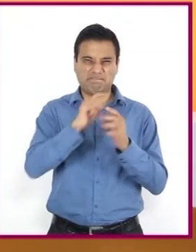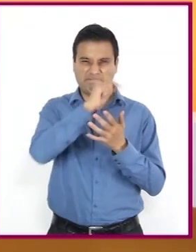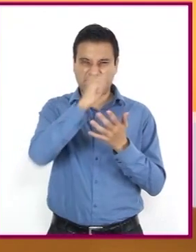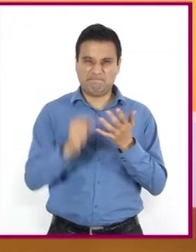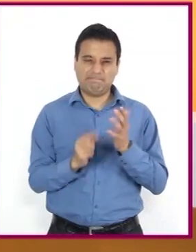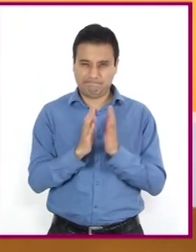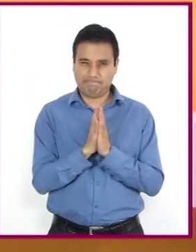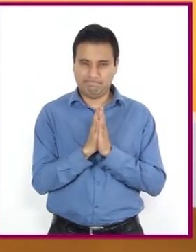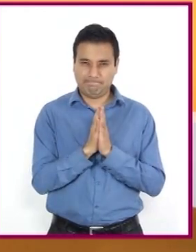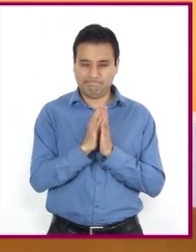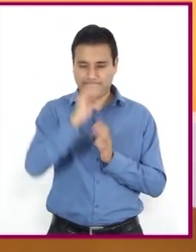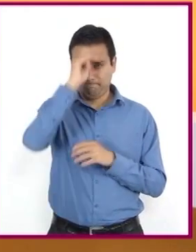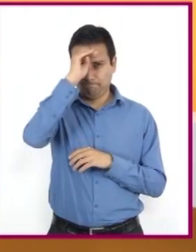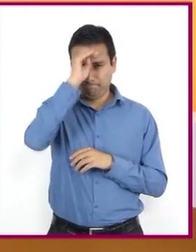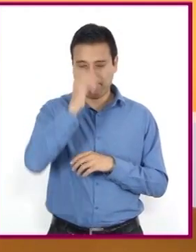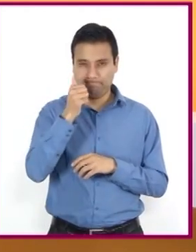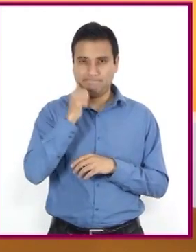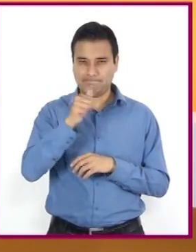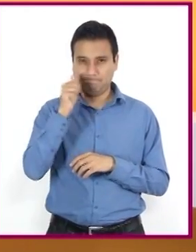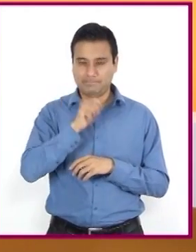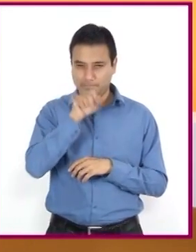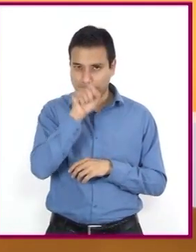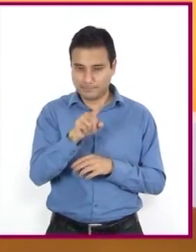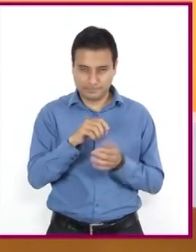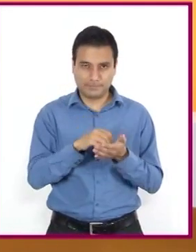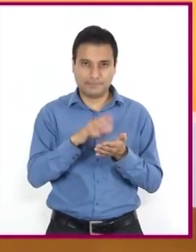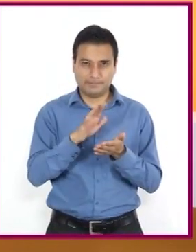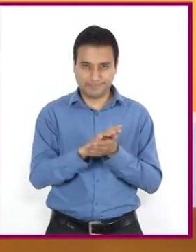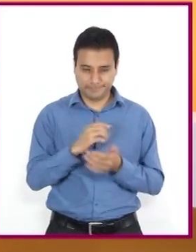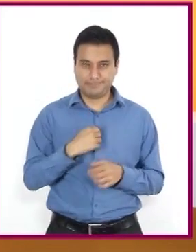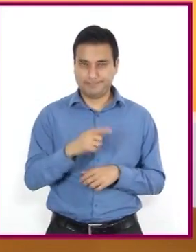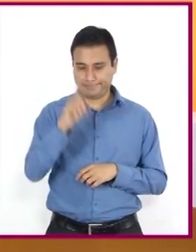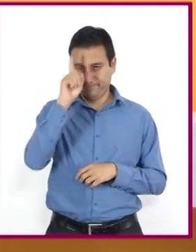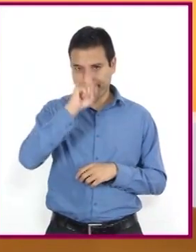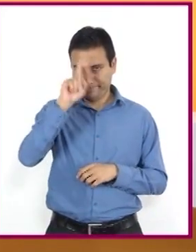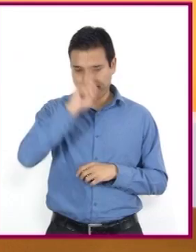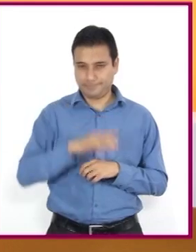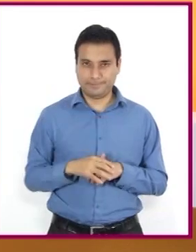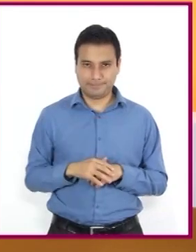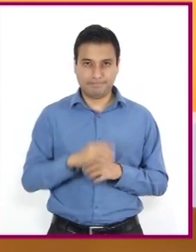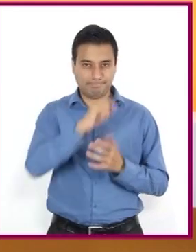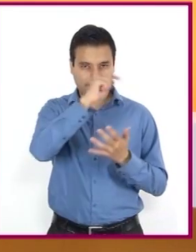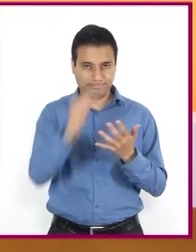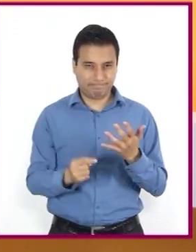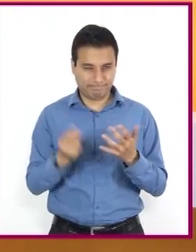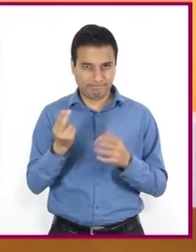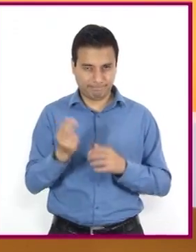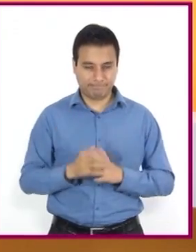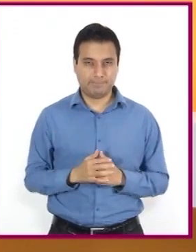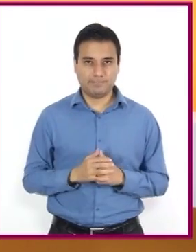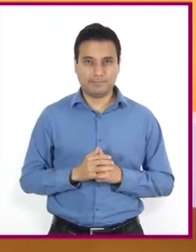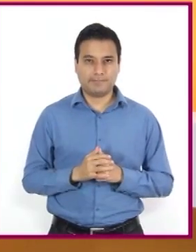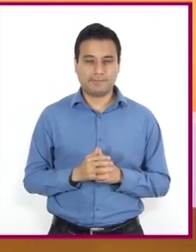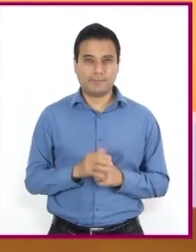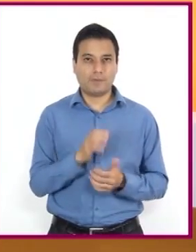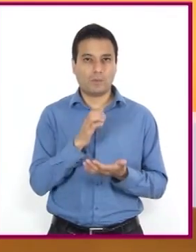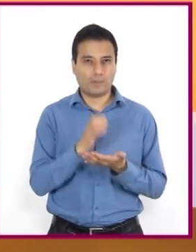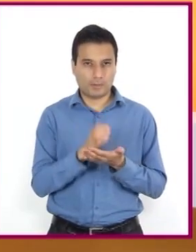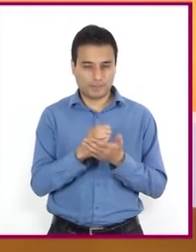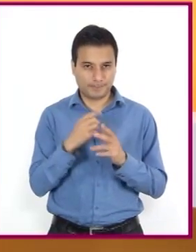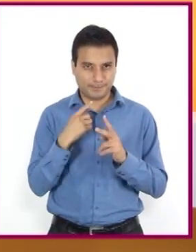desarrollo de esta. Por lo mismo, les sugerimos que tengan a la mano los siguientes materiales: su cuaderno